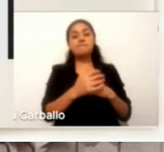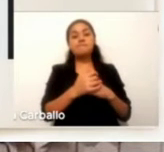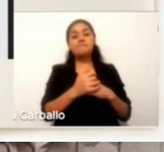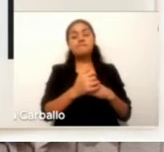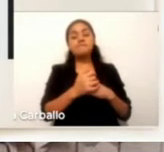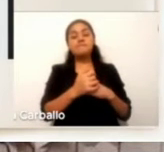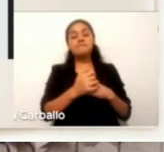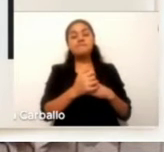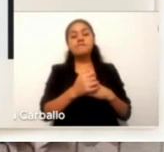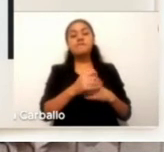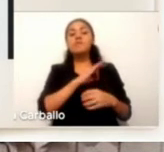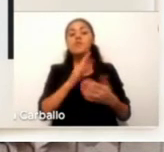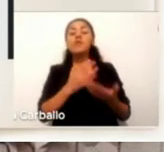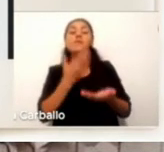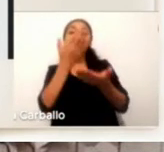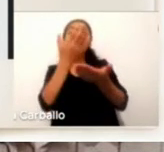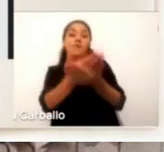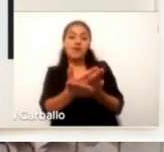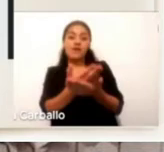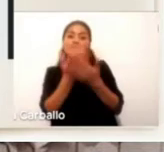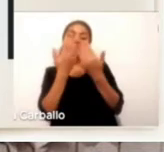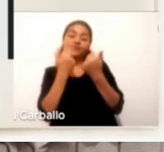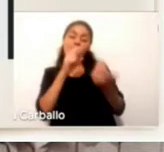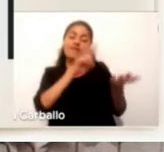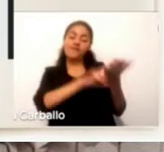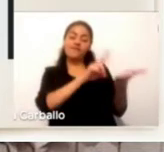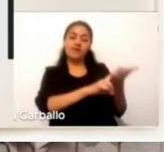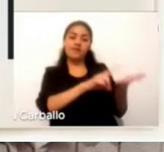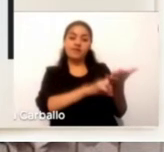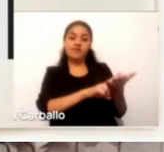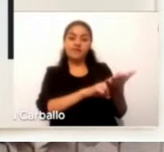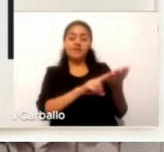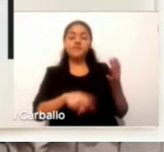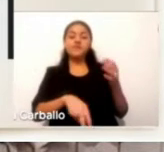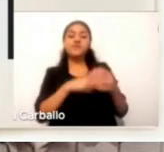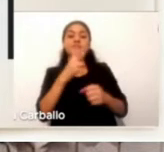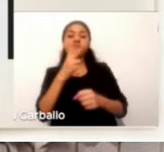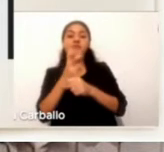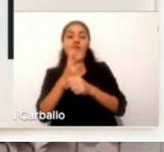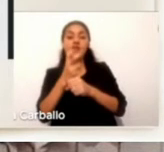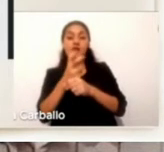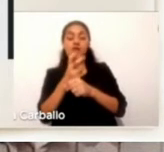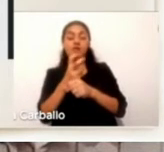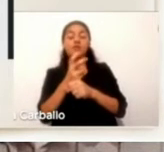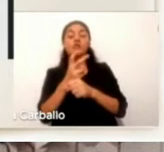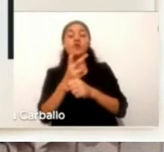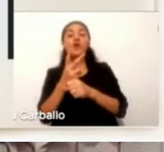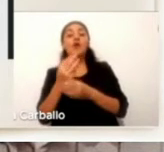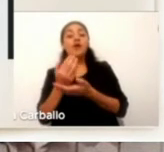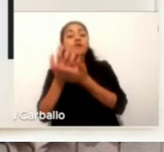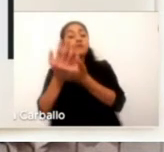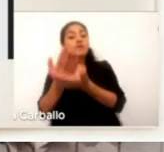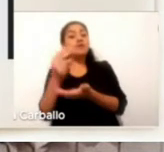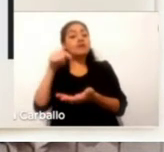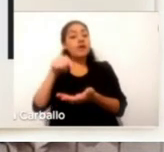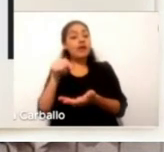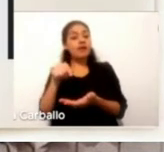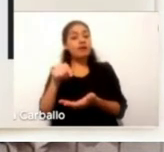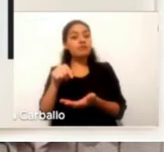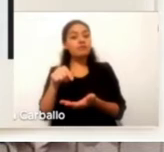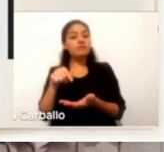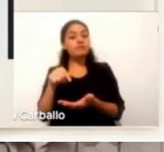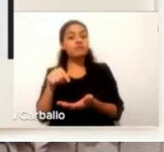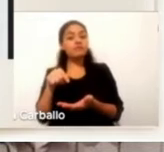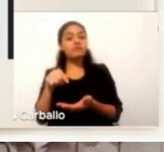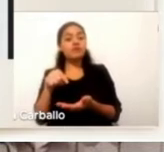se propone declararlo como infundado. En el segundo caso, en la propuesta se determinó que la falta de funcionarios no afecta